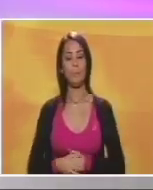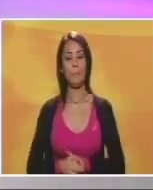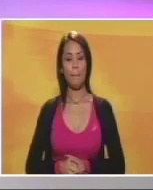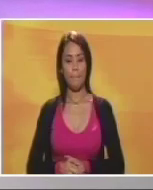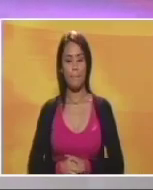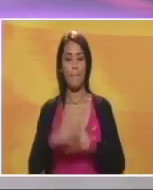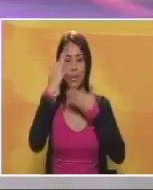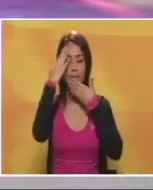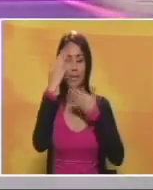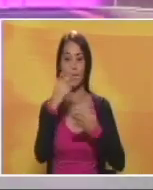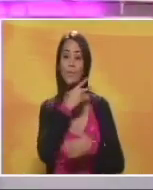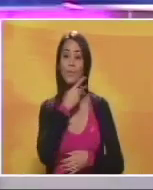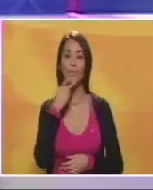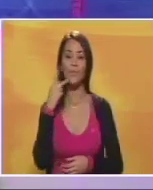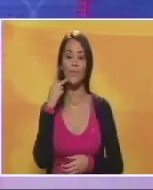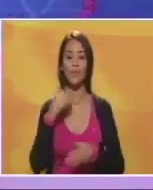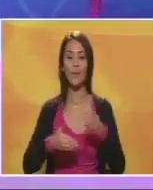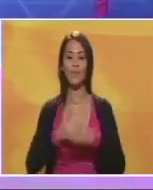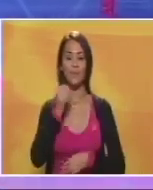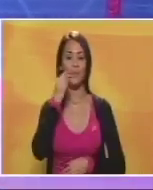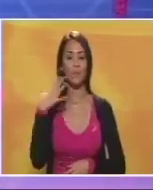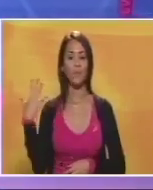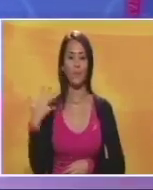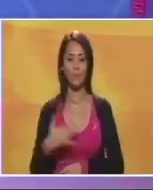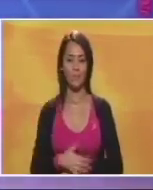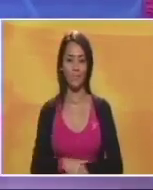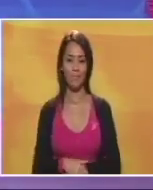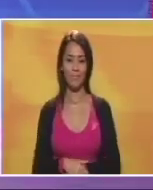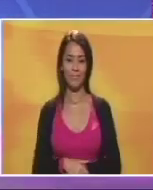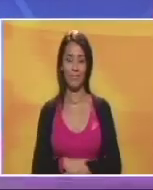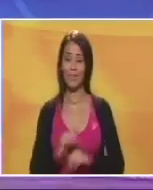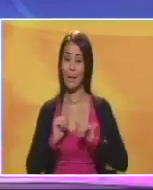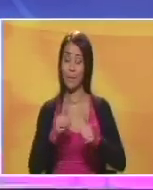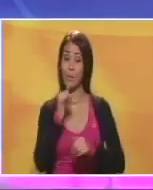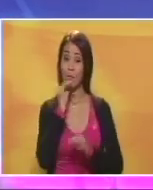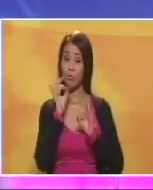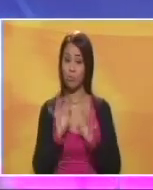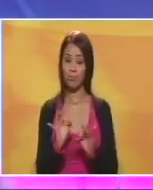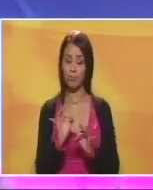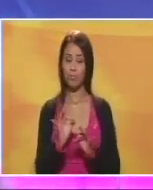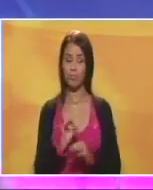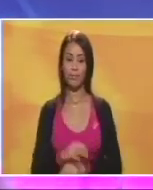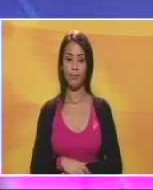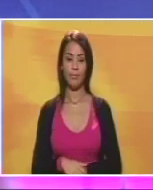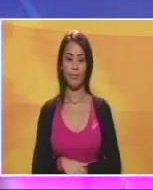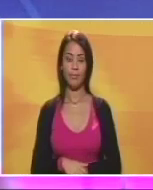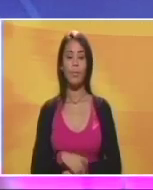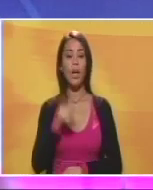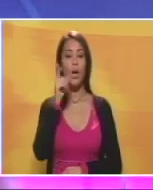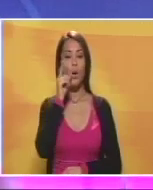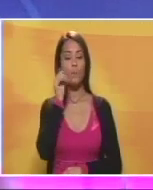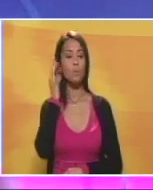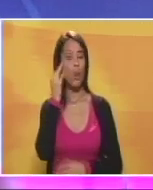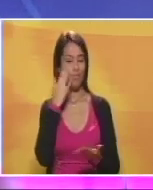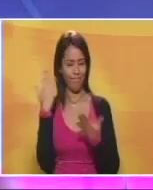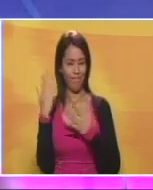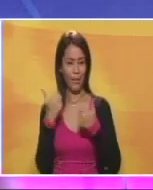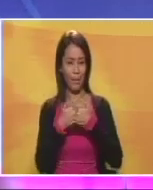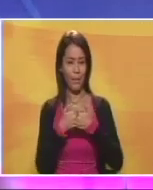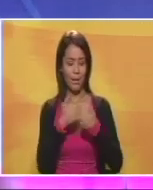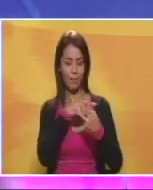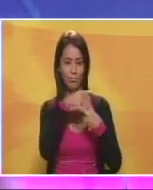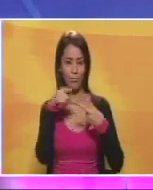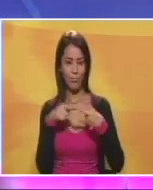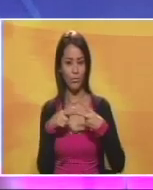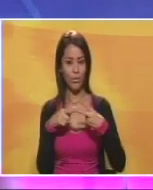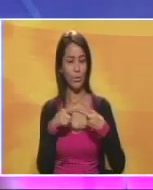Hola, ¿qué tal amigos? Soy Carelis Cuadros y esto es Estrenos y Estrellas. Iniciamos las noticias del mundo del espectáculo con Channing Tatum y Jenna Dewan. La